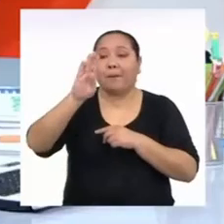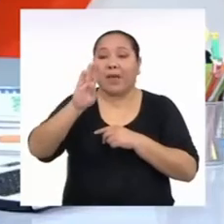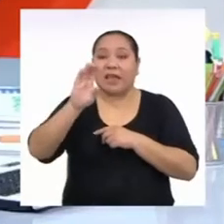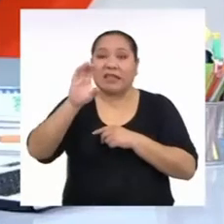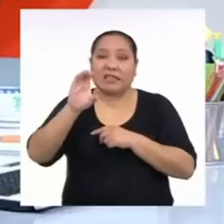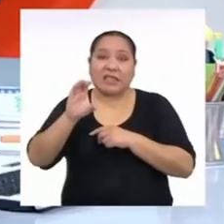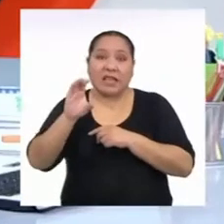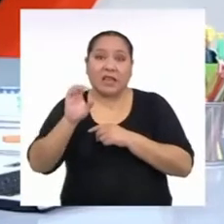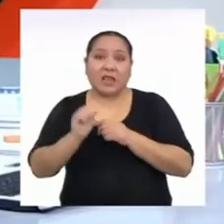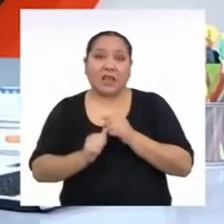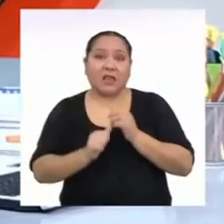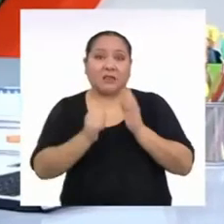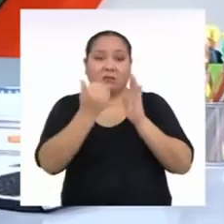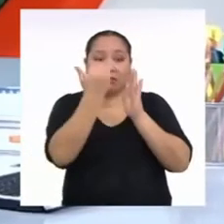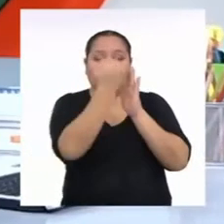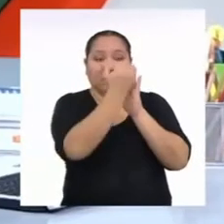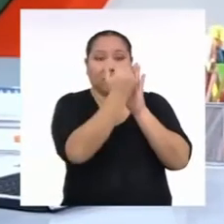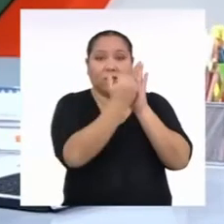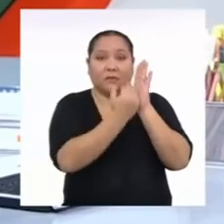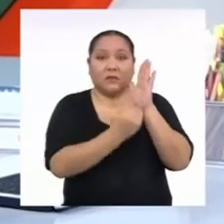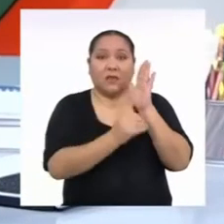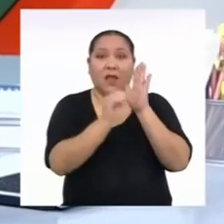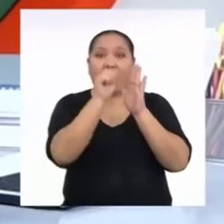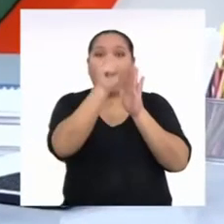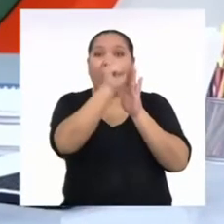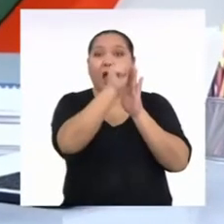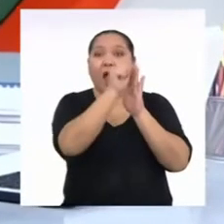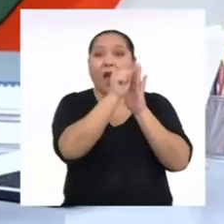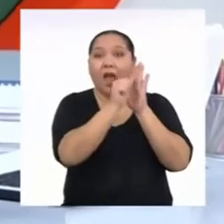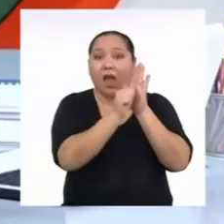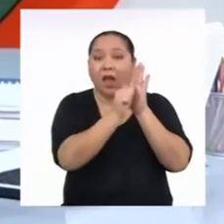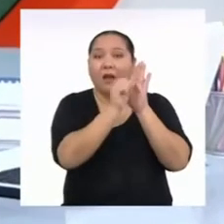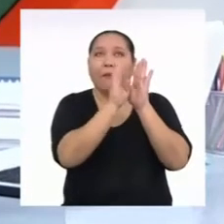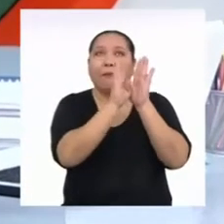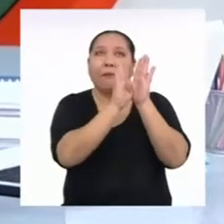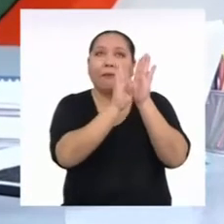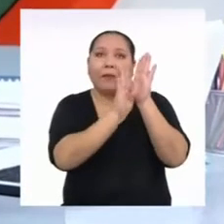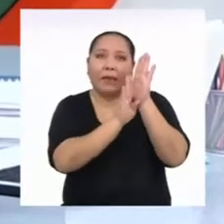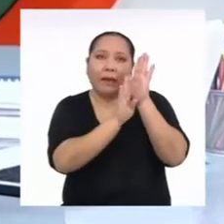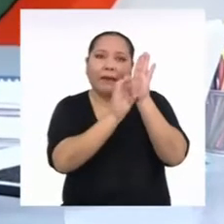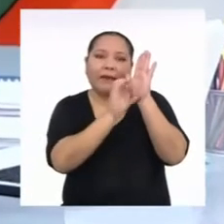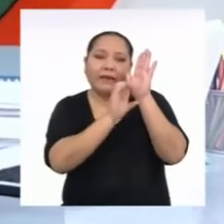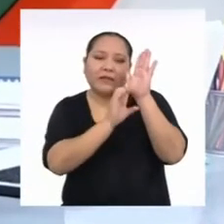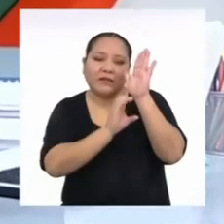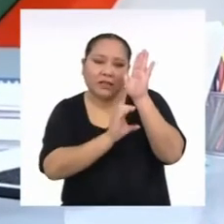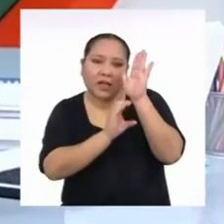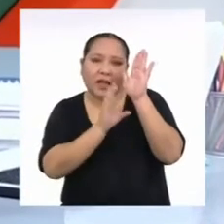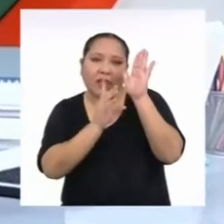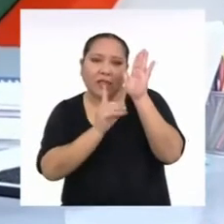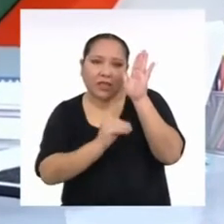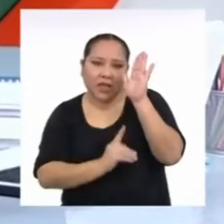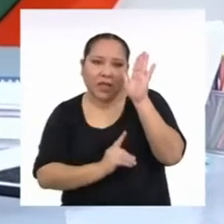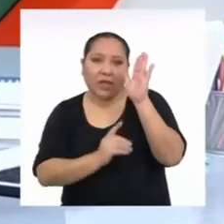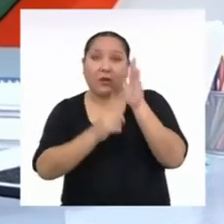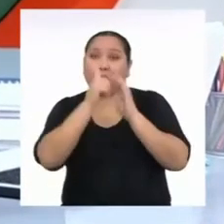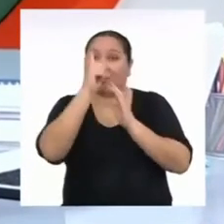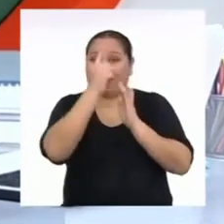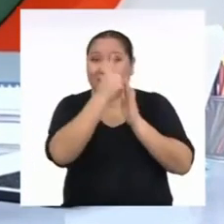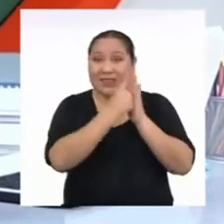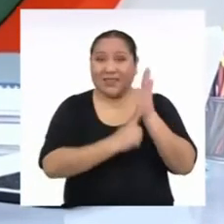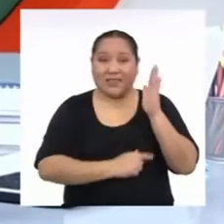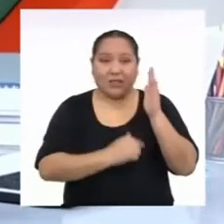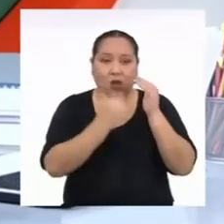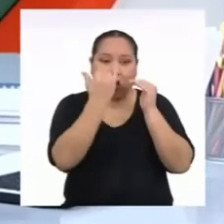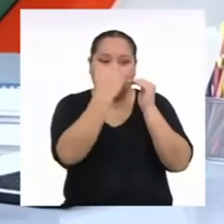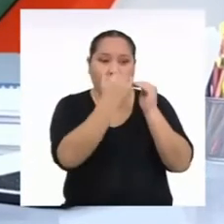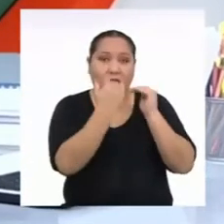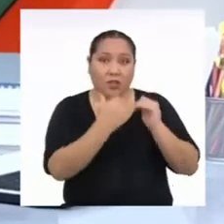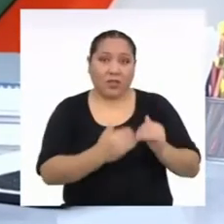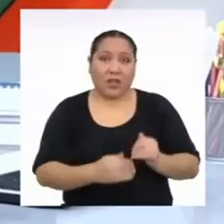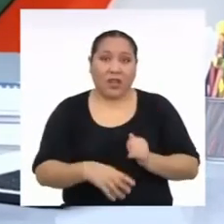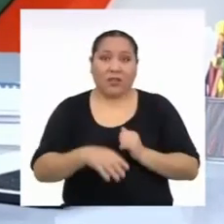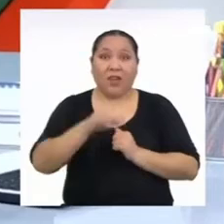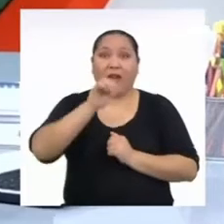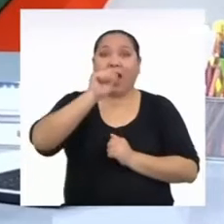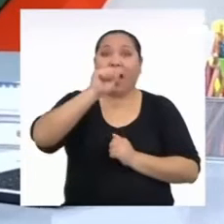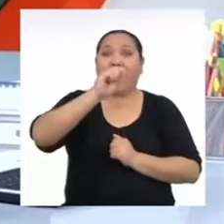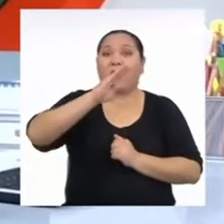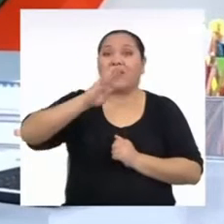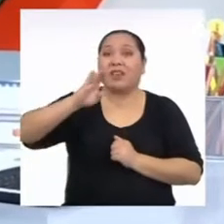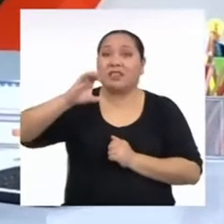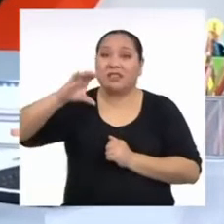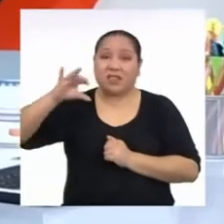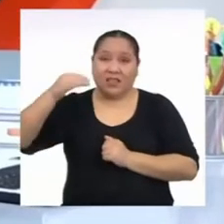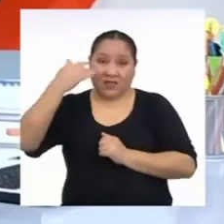apellido. Ok, hacemos una lista de los vecinos, ordenada por